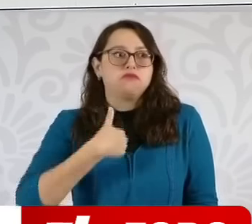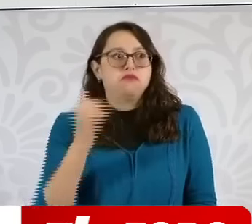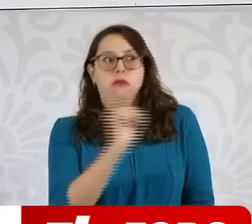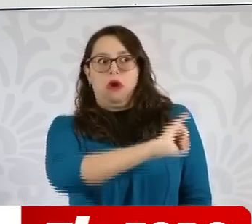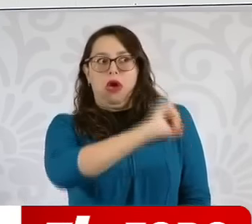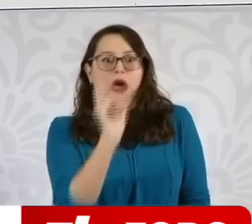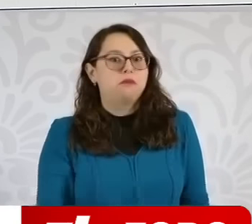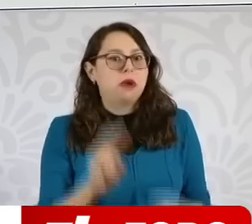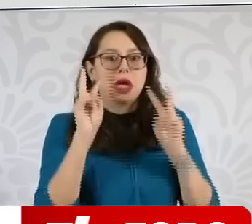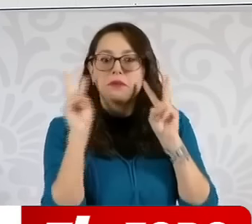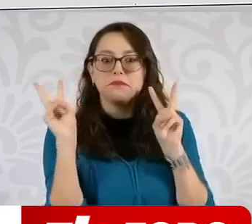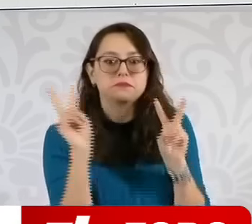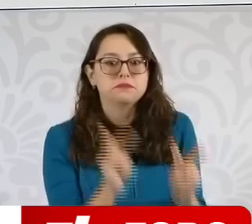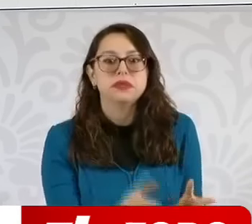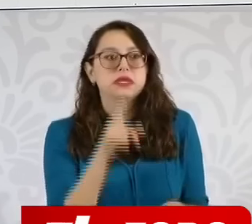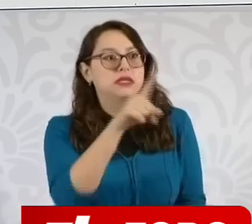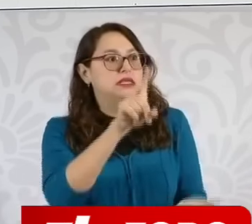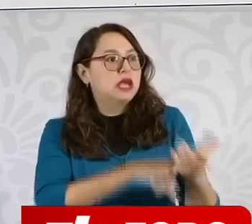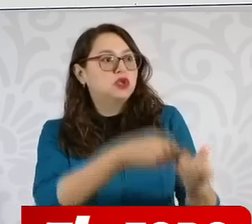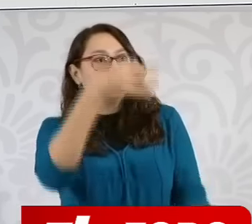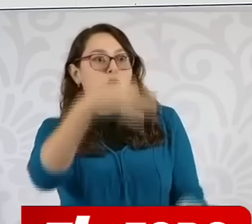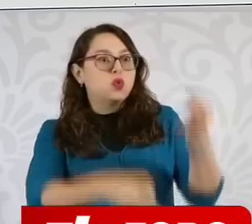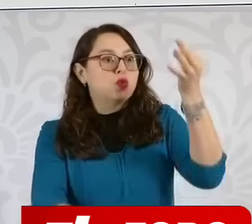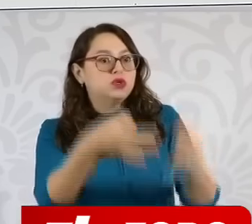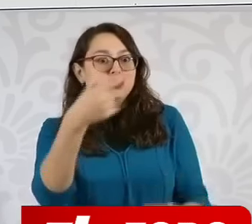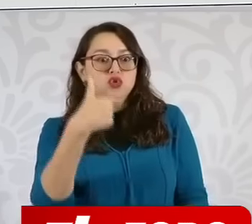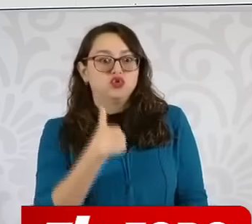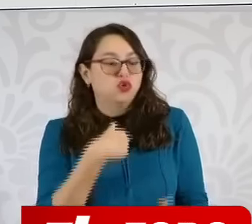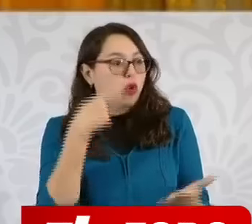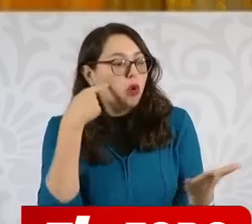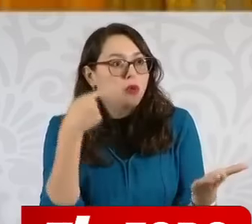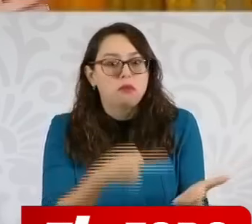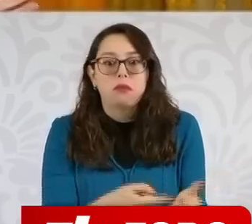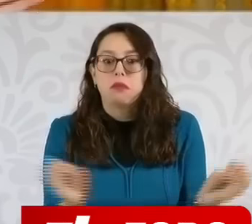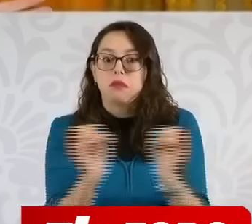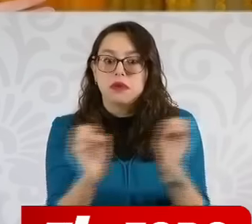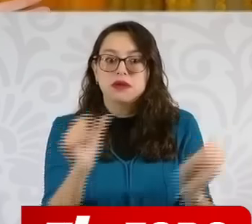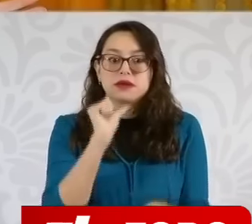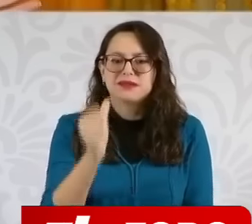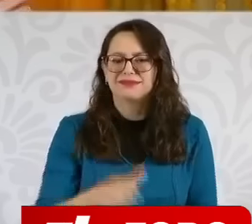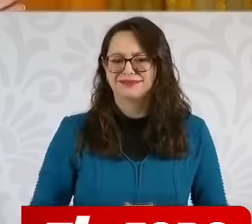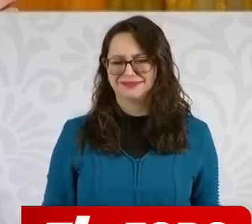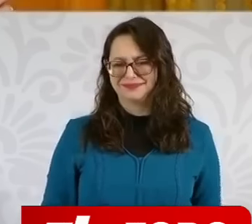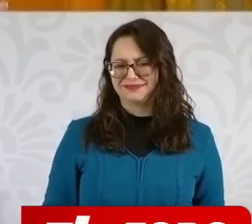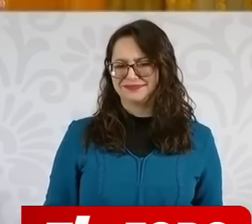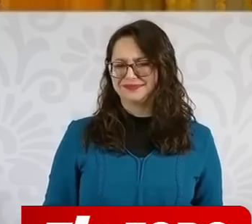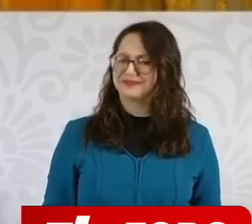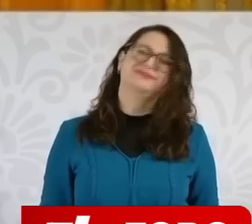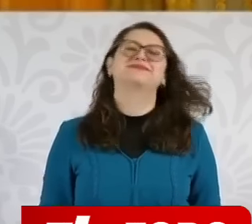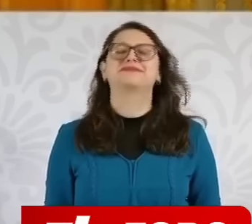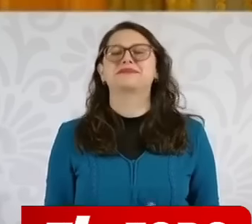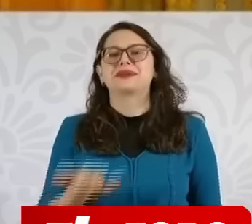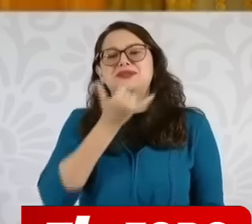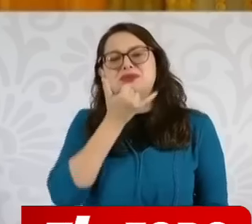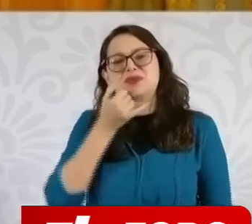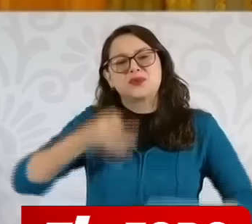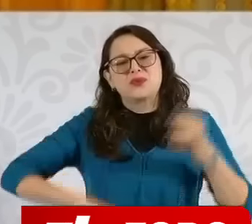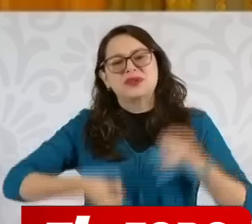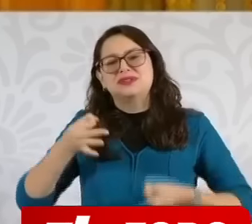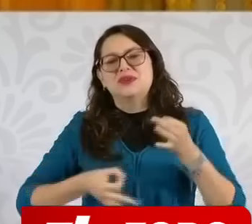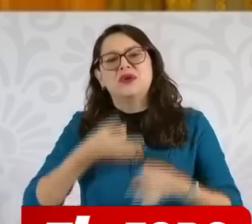los testimonios que se presentaron en el juicio. Bueno, perdón, ¿cuánto lleva el juicio? 5 años.